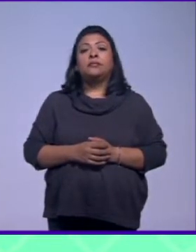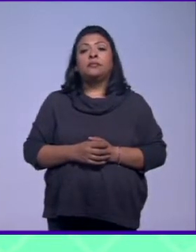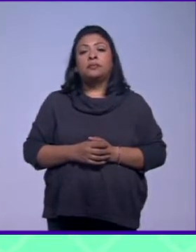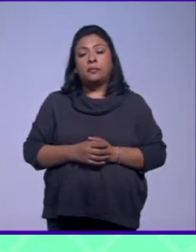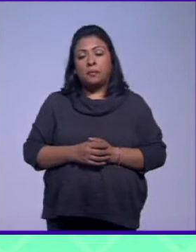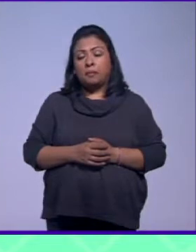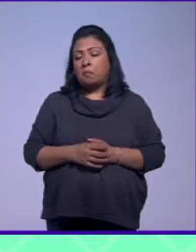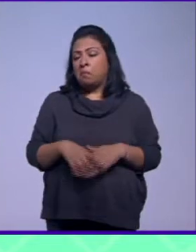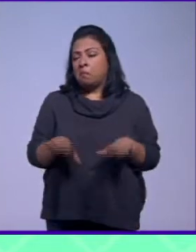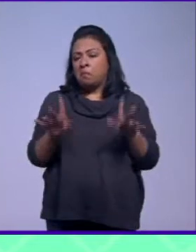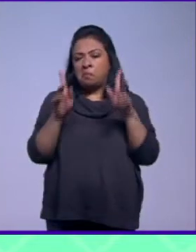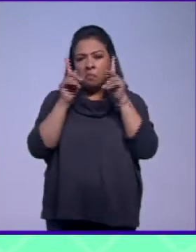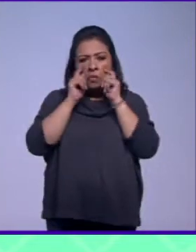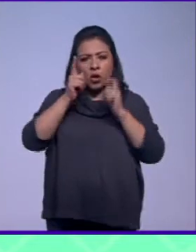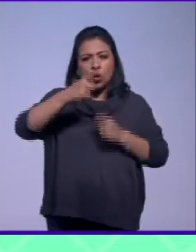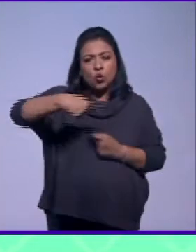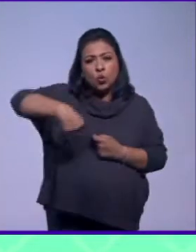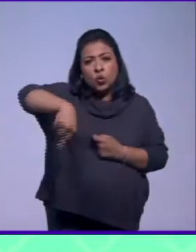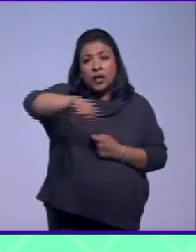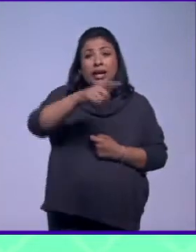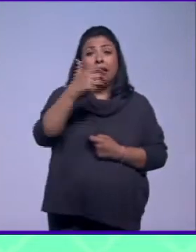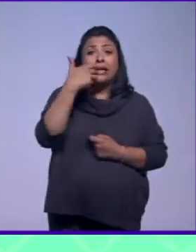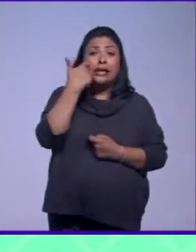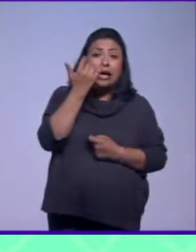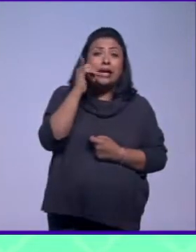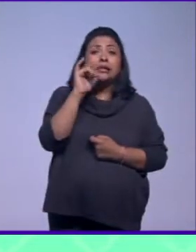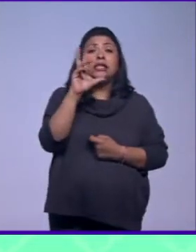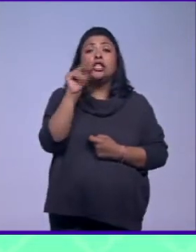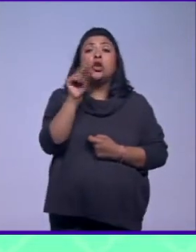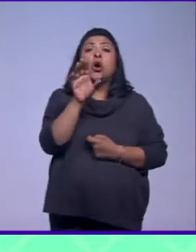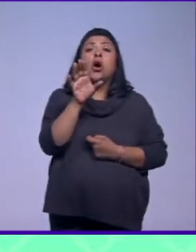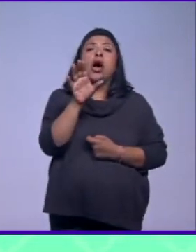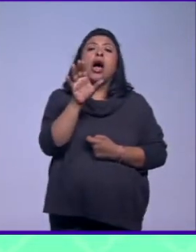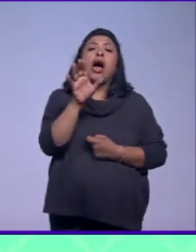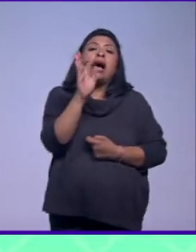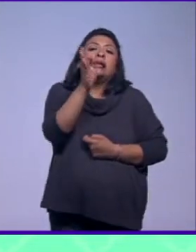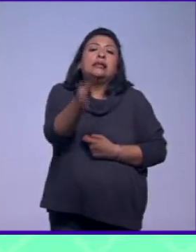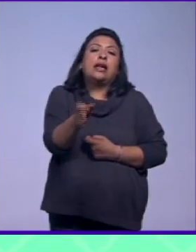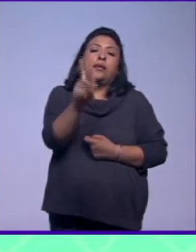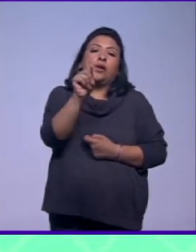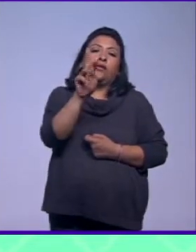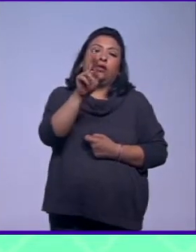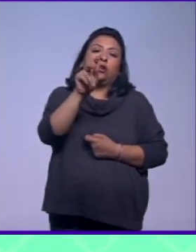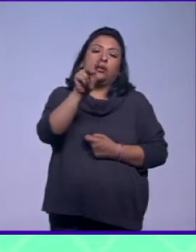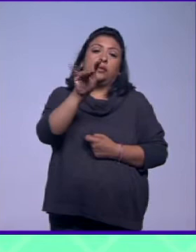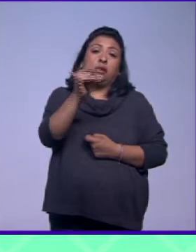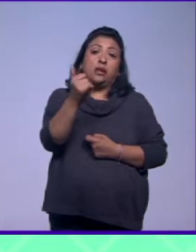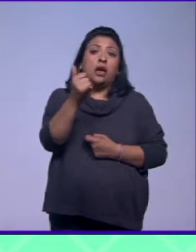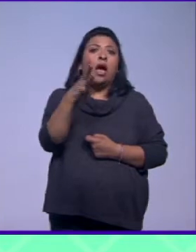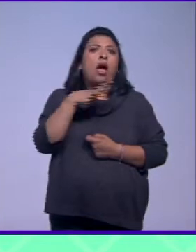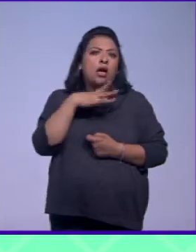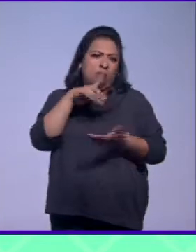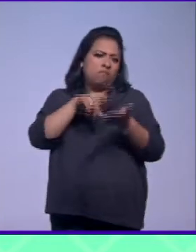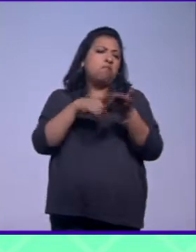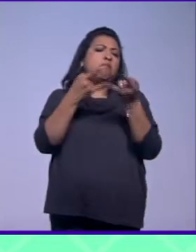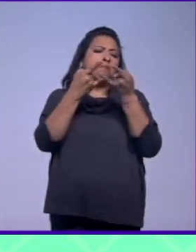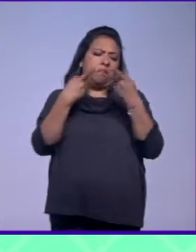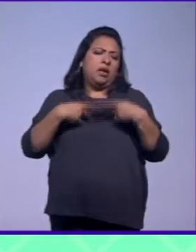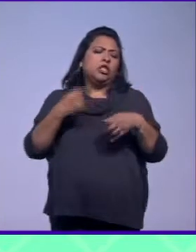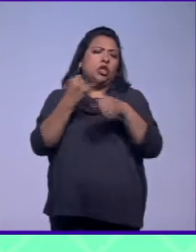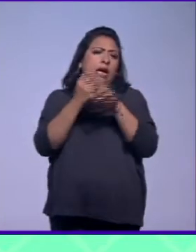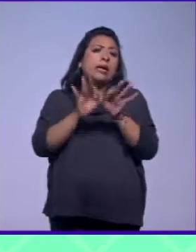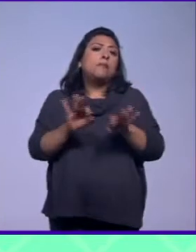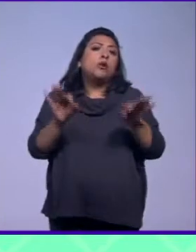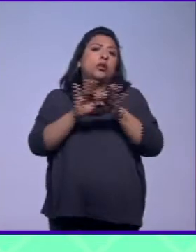independientemente de que ustedes quieran o no quieran a trotsky 3 que es un personaje de la historia rusa y